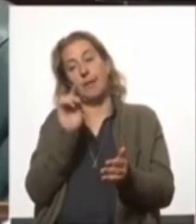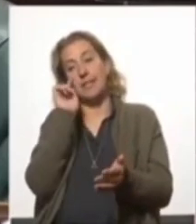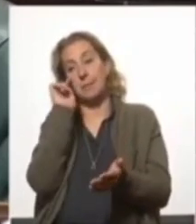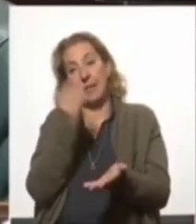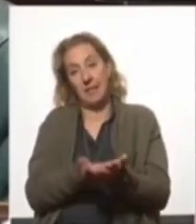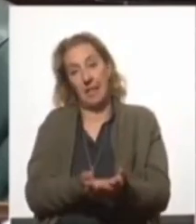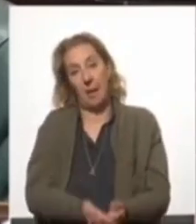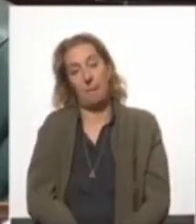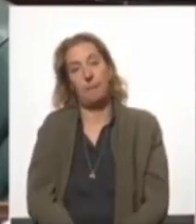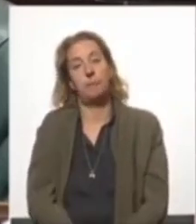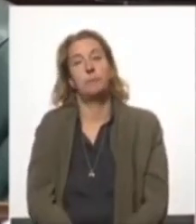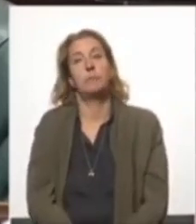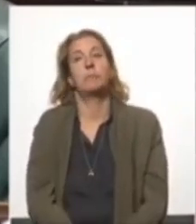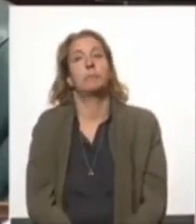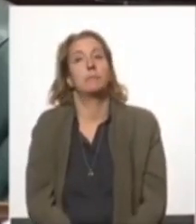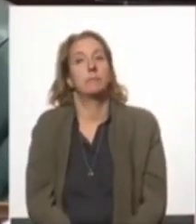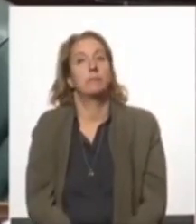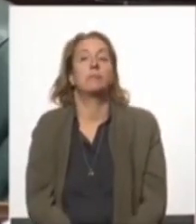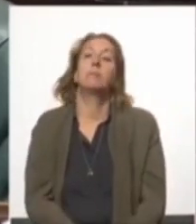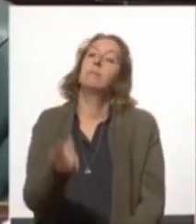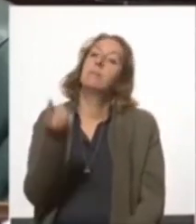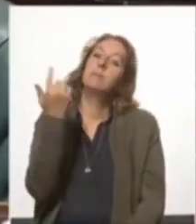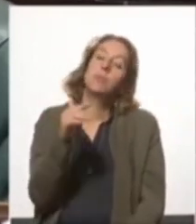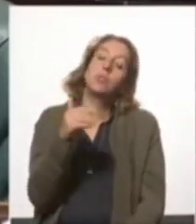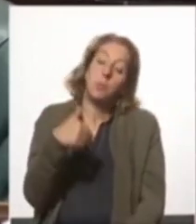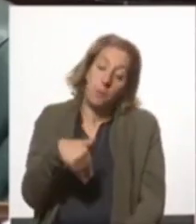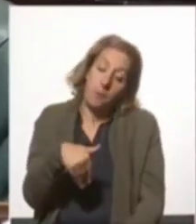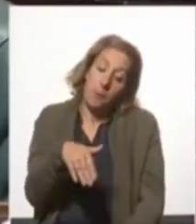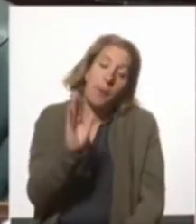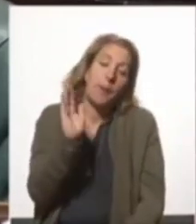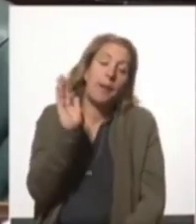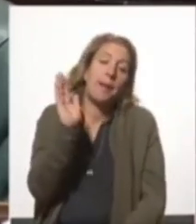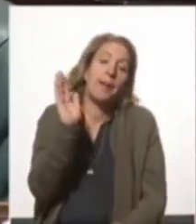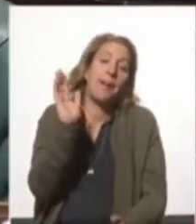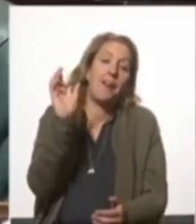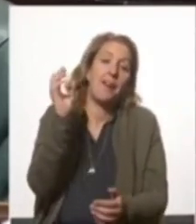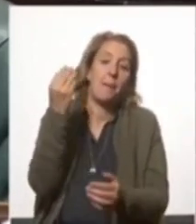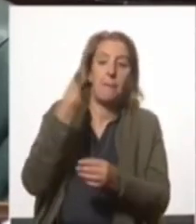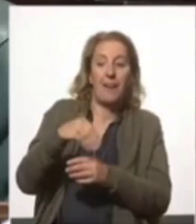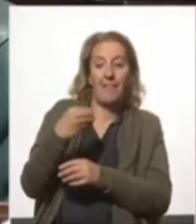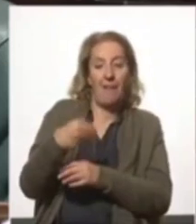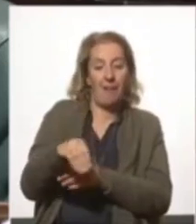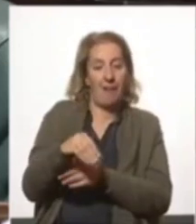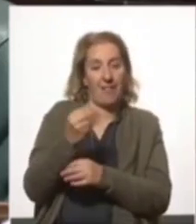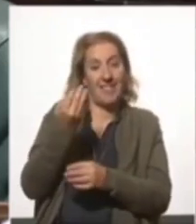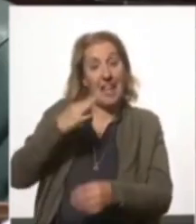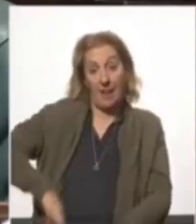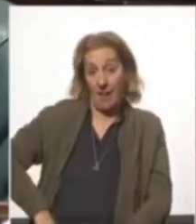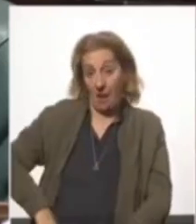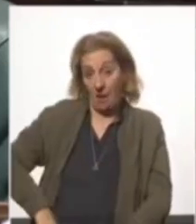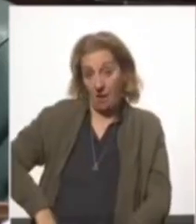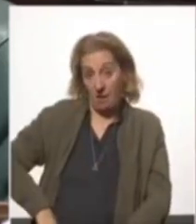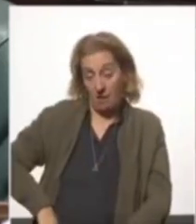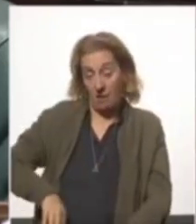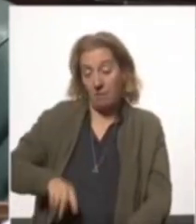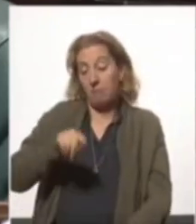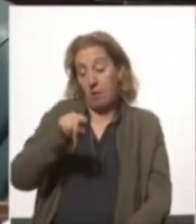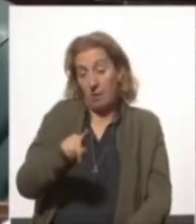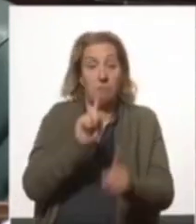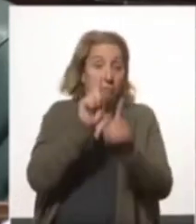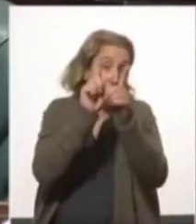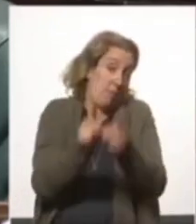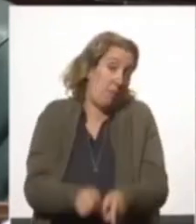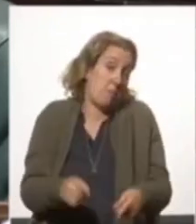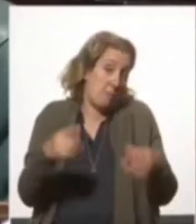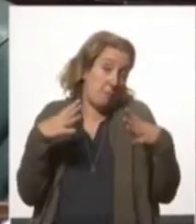plantea. Entonces va a haber rebaja salarial. Atrás de la rebaja salarial sabemos que viene la rebaja de pasividades por la forma